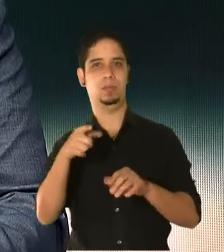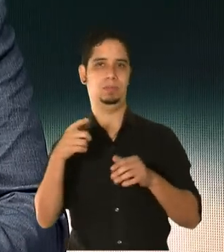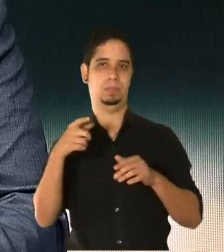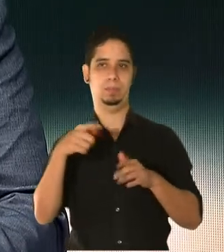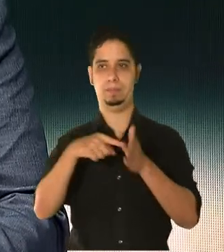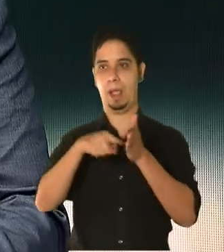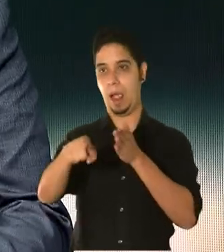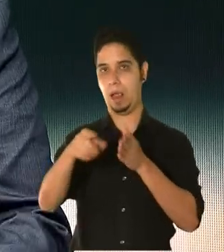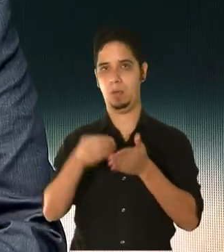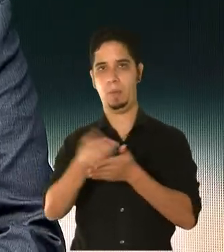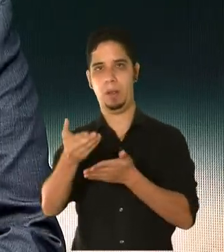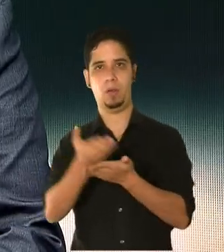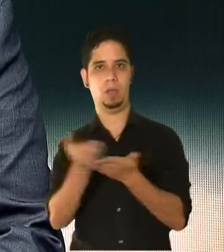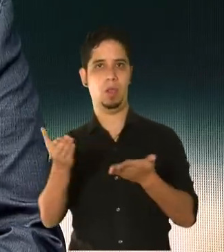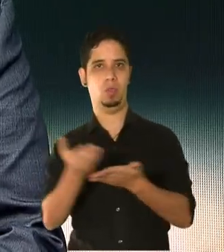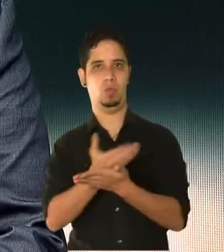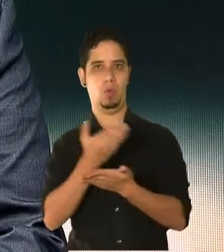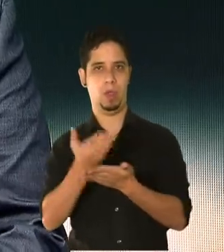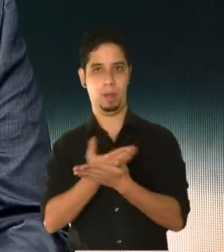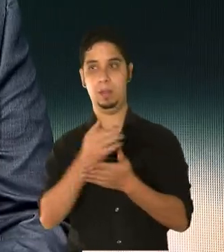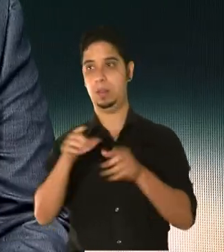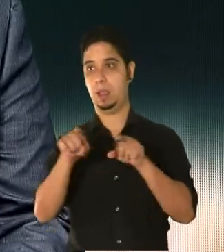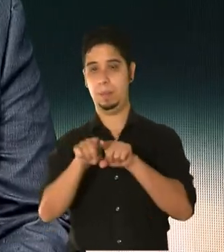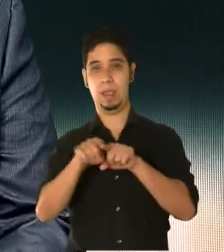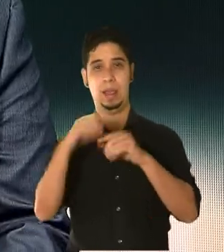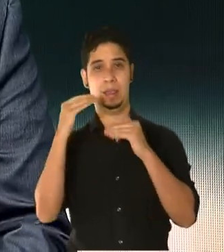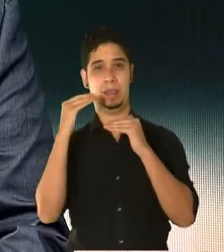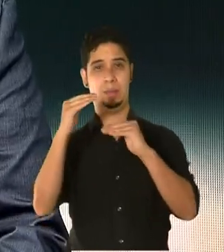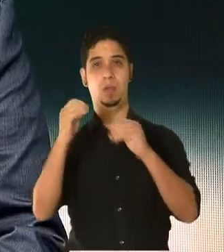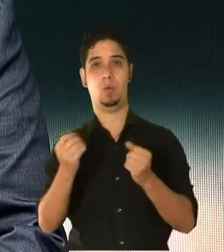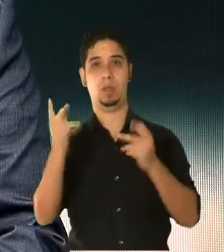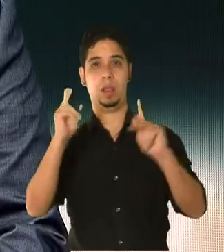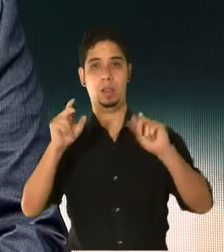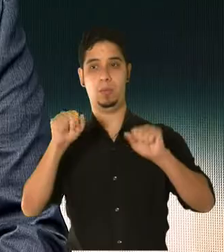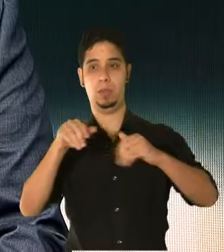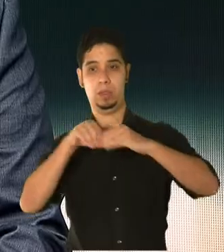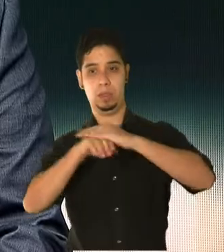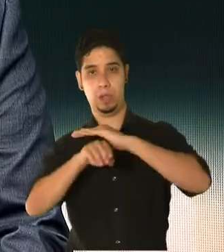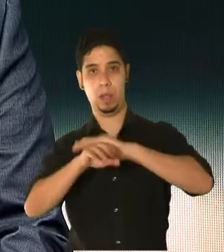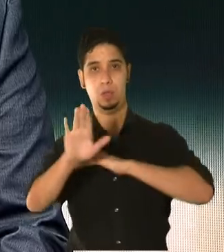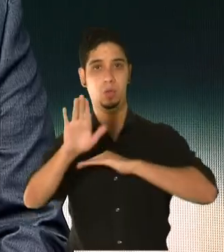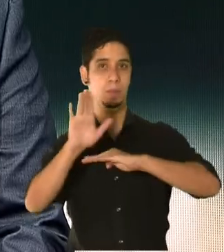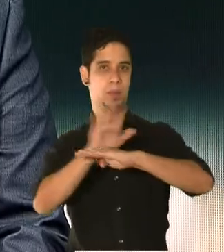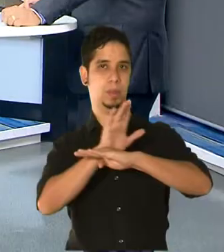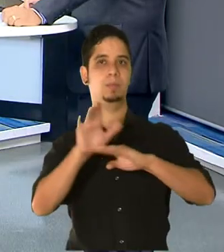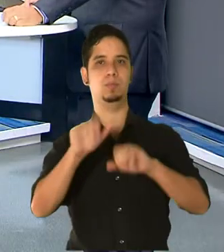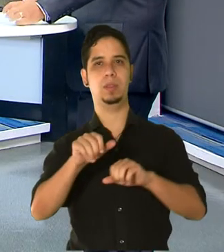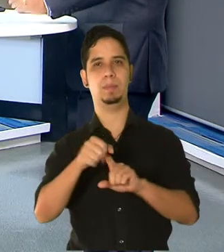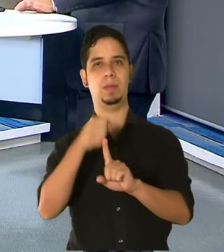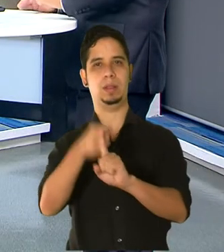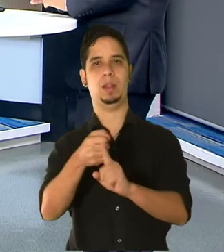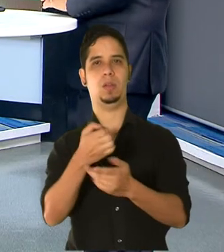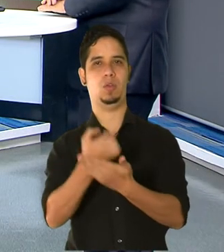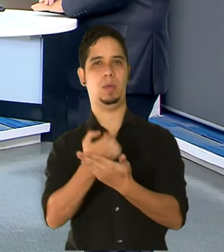entrada de personas a tu negocio pues crea un impacto económico en todos los empresarios